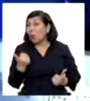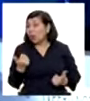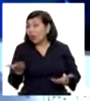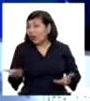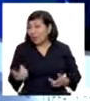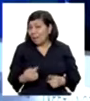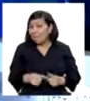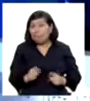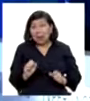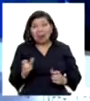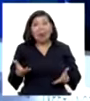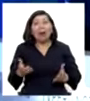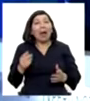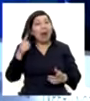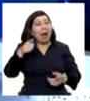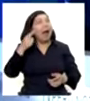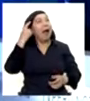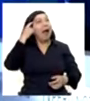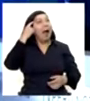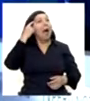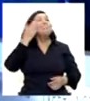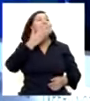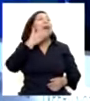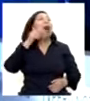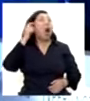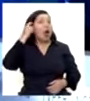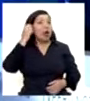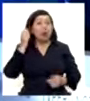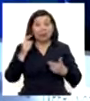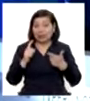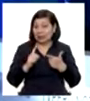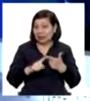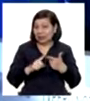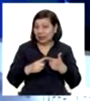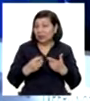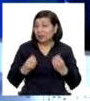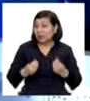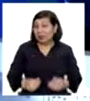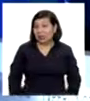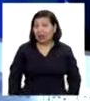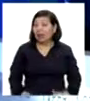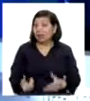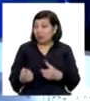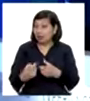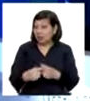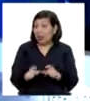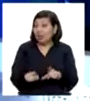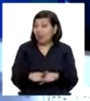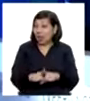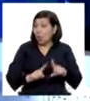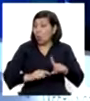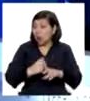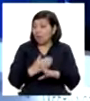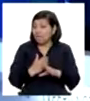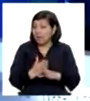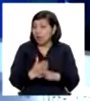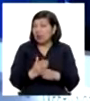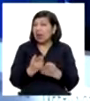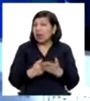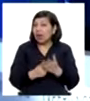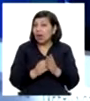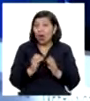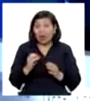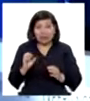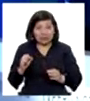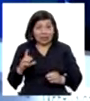buena práctica y eso los hace reflexionar, ¿no es cierto? Dos, porque participan ustedes de alguna manera en lo que es